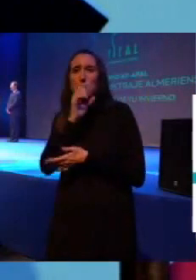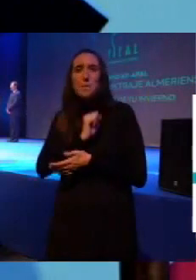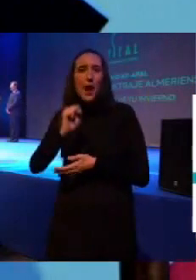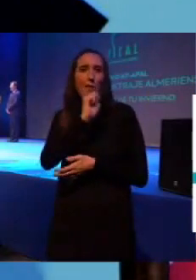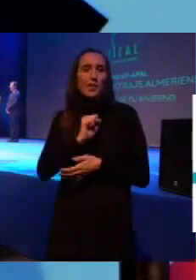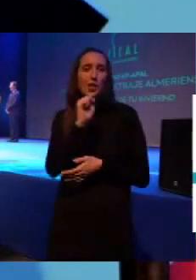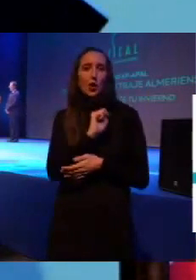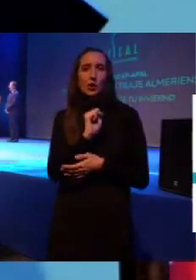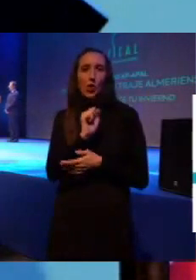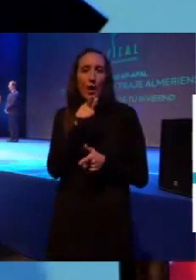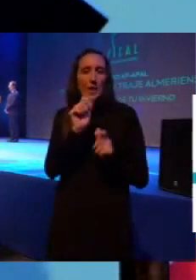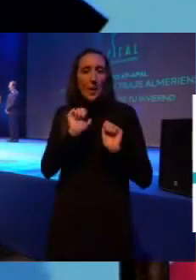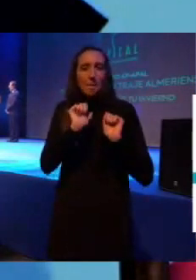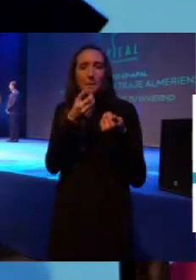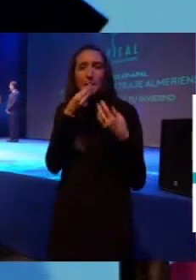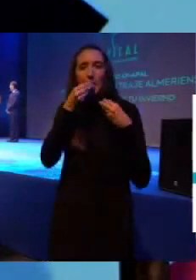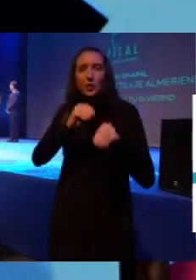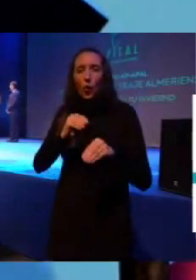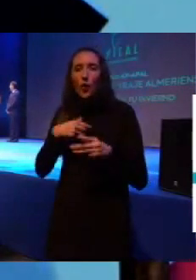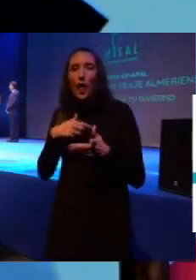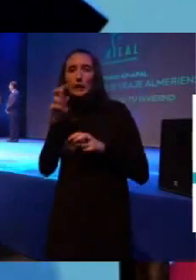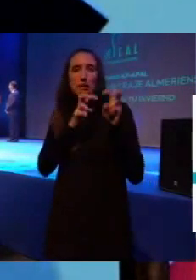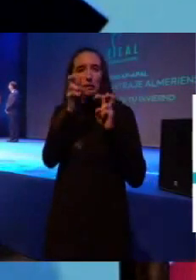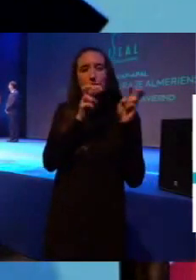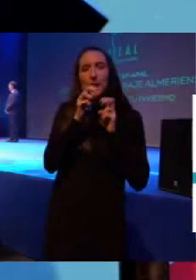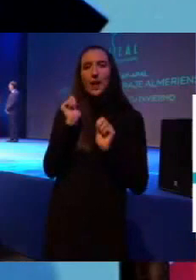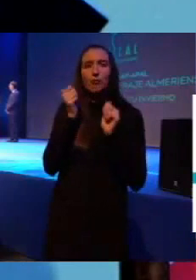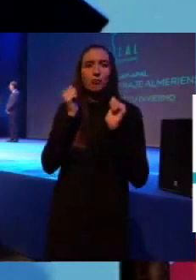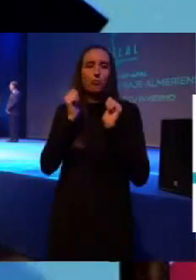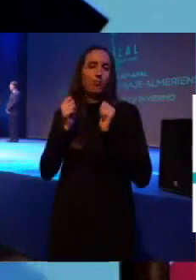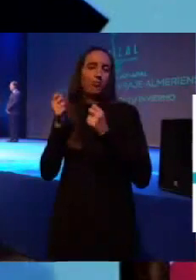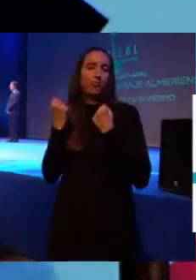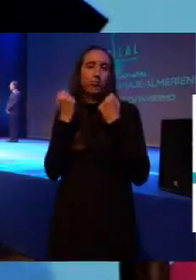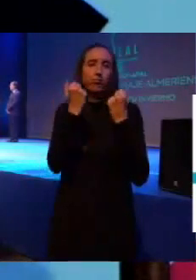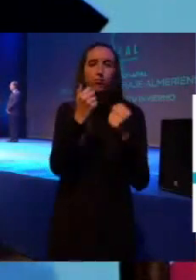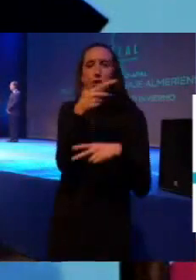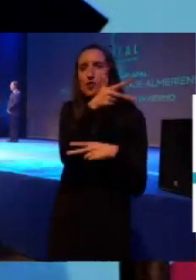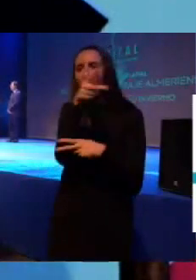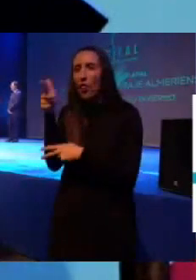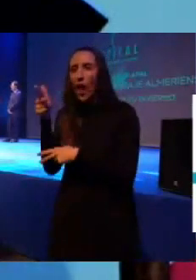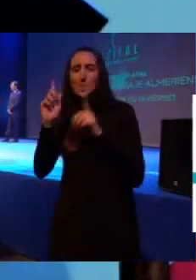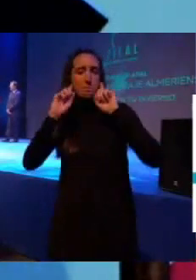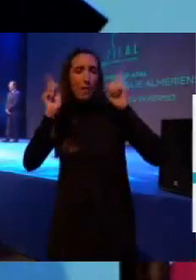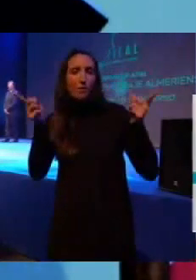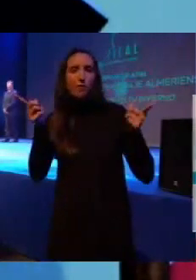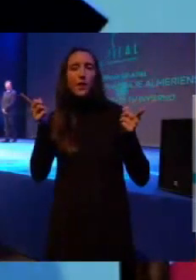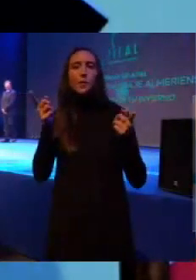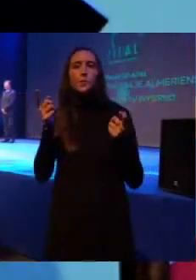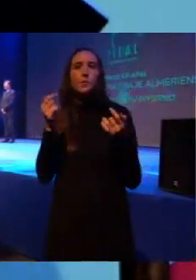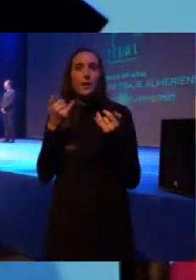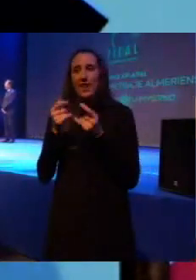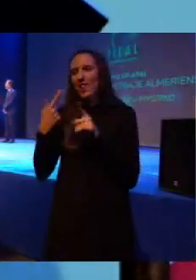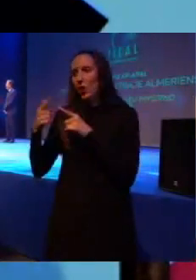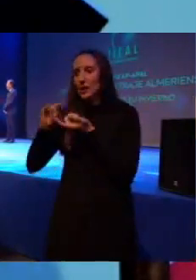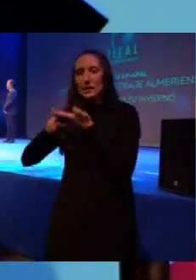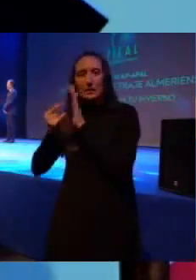donde nació esta historia, donde nos fuimos a rodar arriesgando muchísimo y trasladamos nuestros